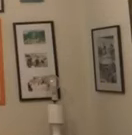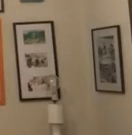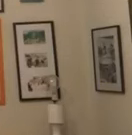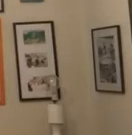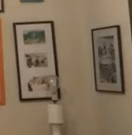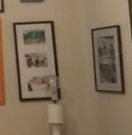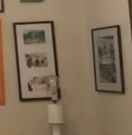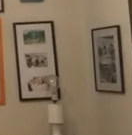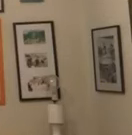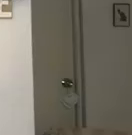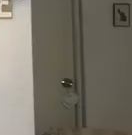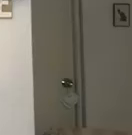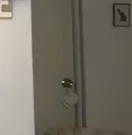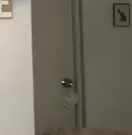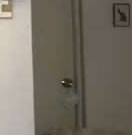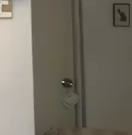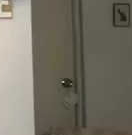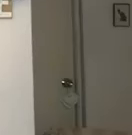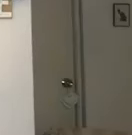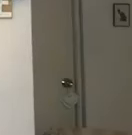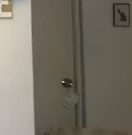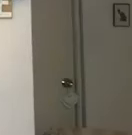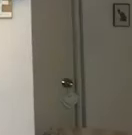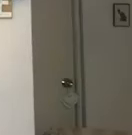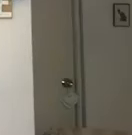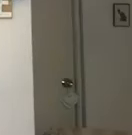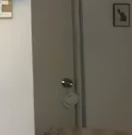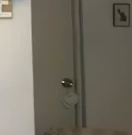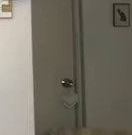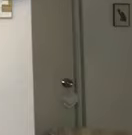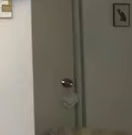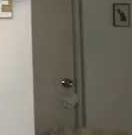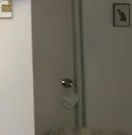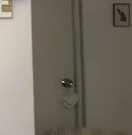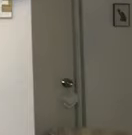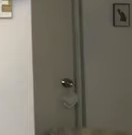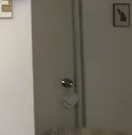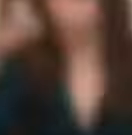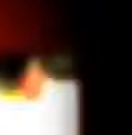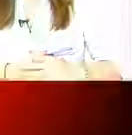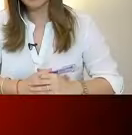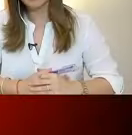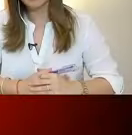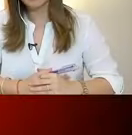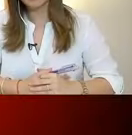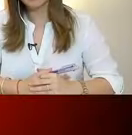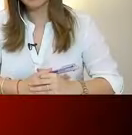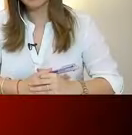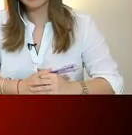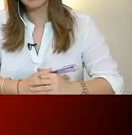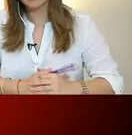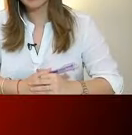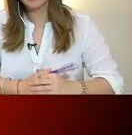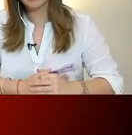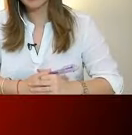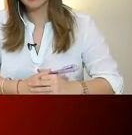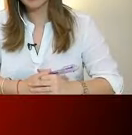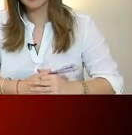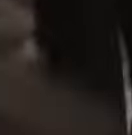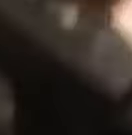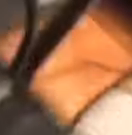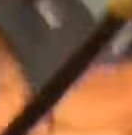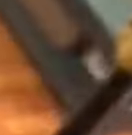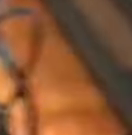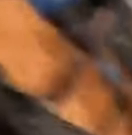datos oficiales. Carla Jarada también se queda en casa, pero el compromiso y la noticia